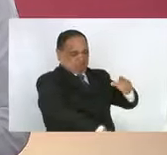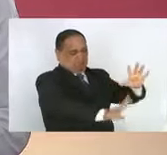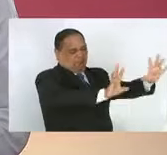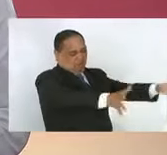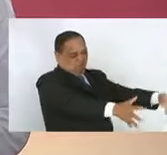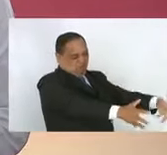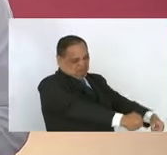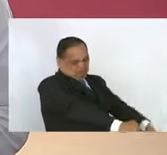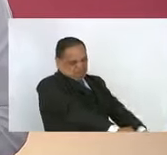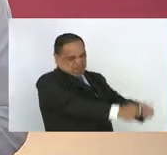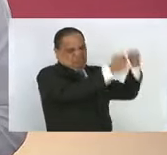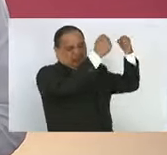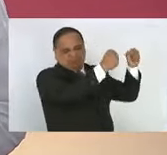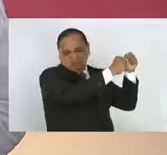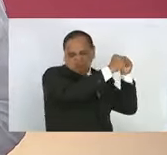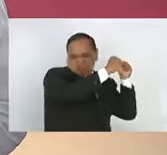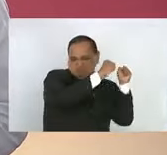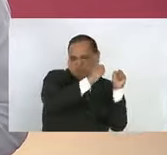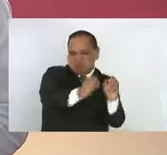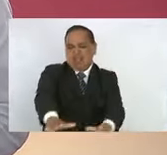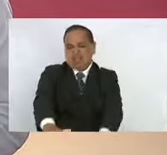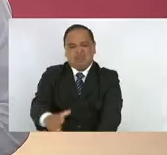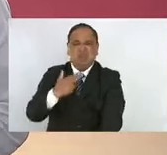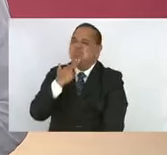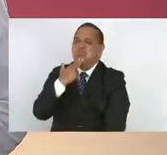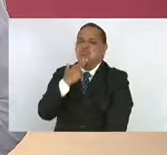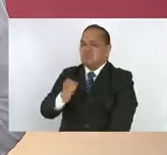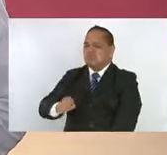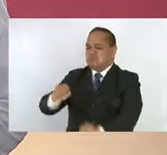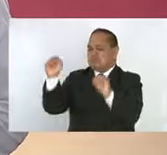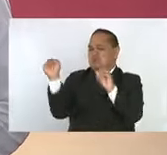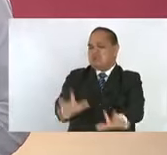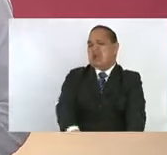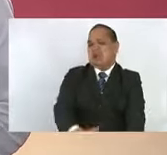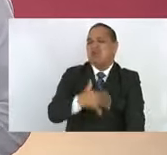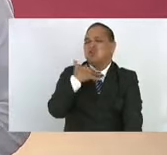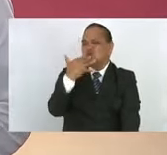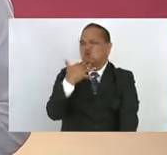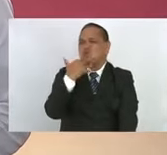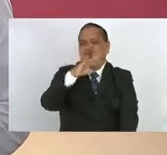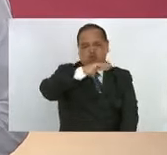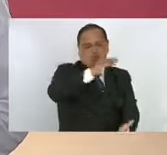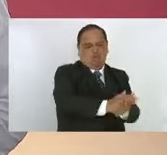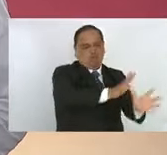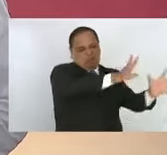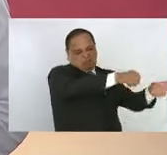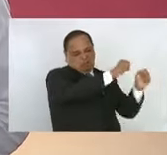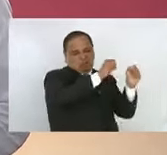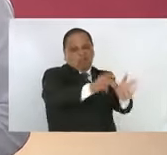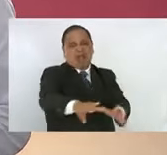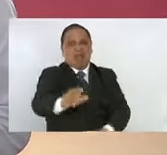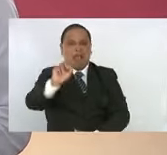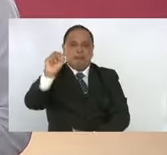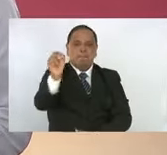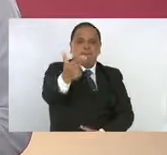el régimen de injusticias, de corrupción, de privilegios.